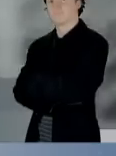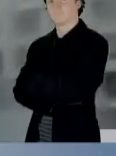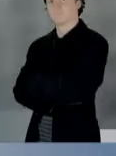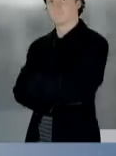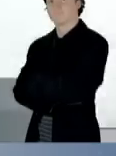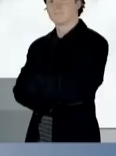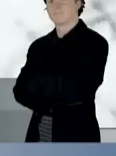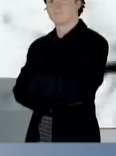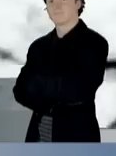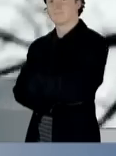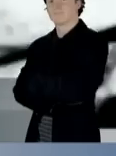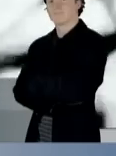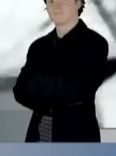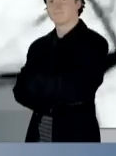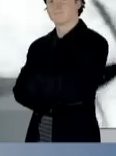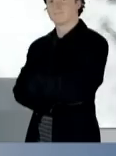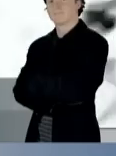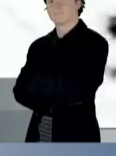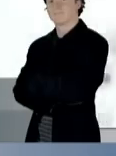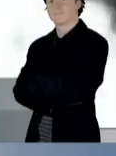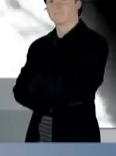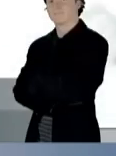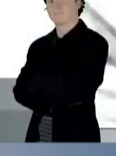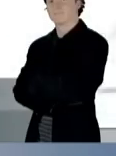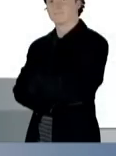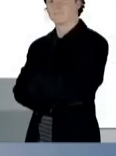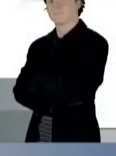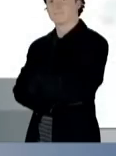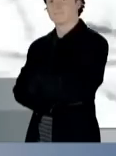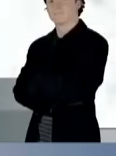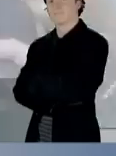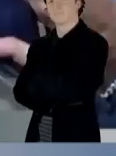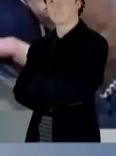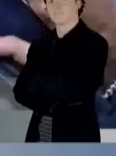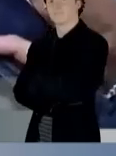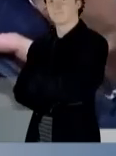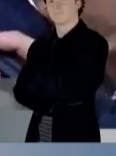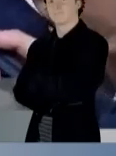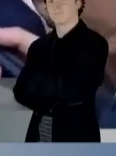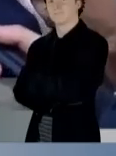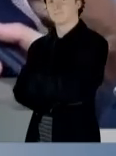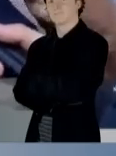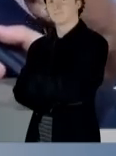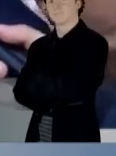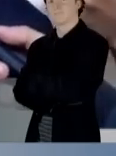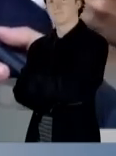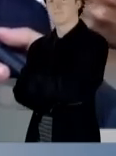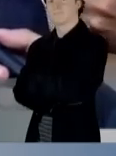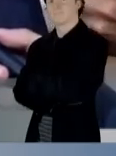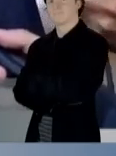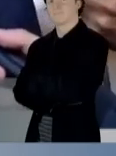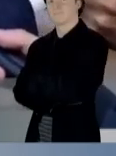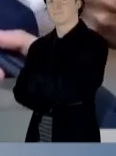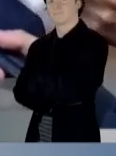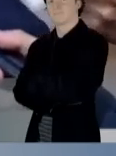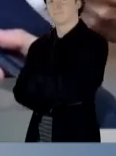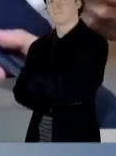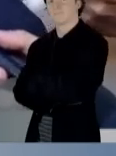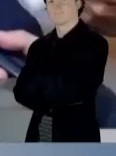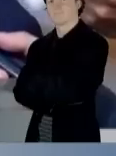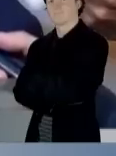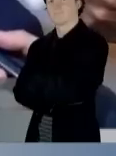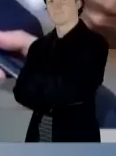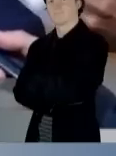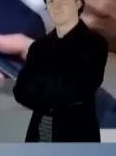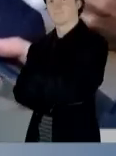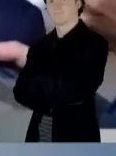pero el problema es que lo redactan lo hay una duda razonable respecto a la a la visión de la redacción por de pronto no va a ser